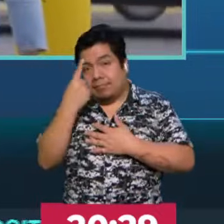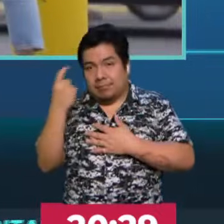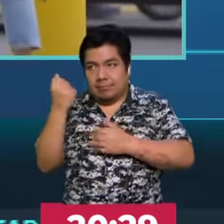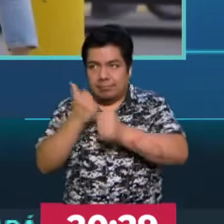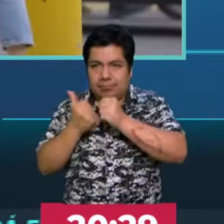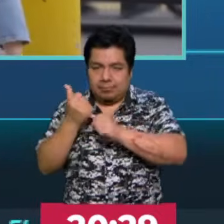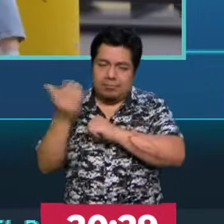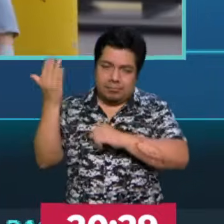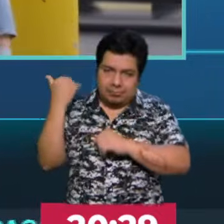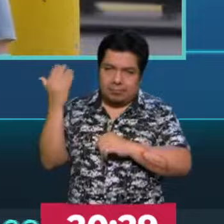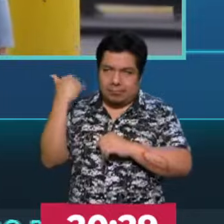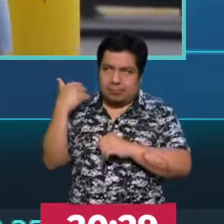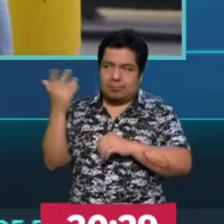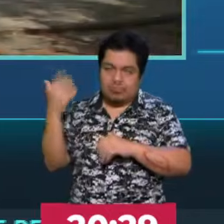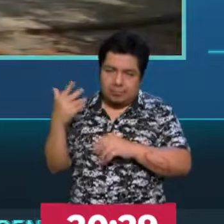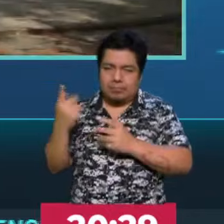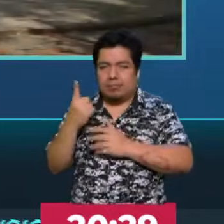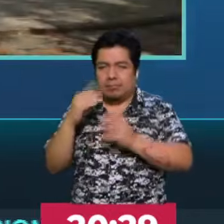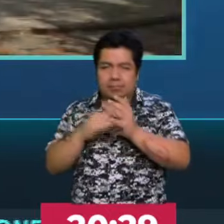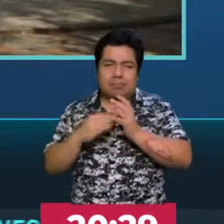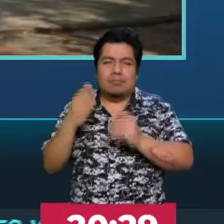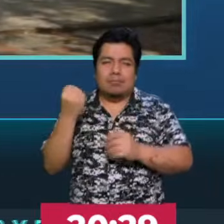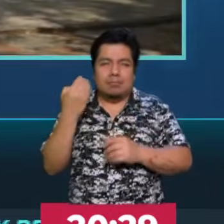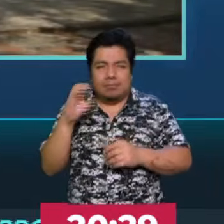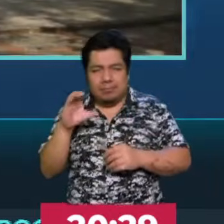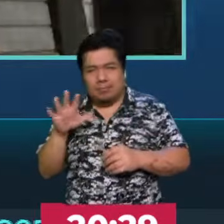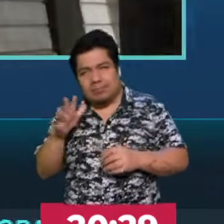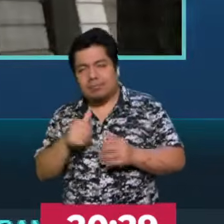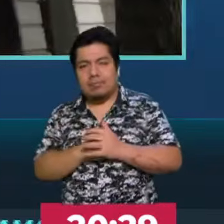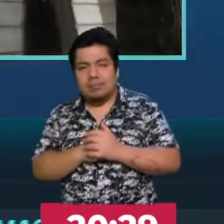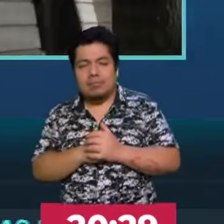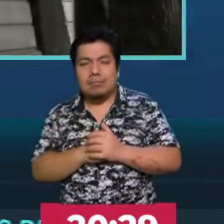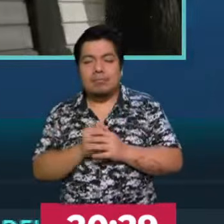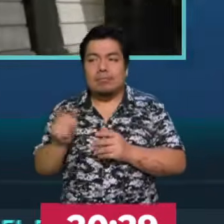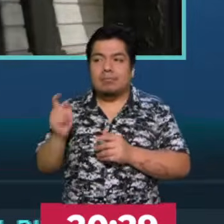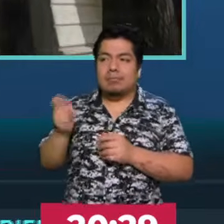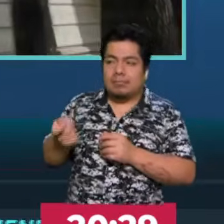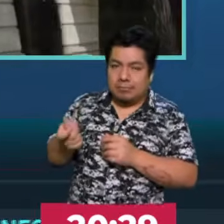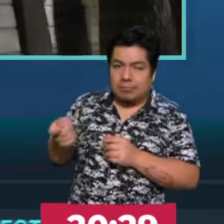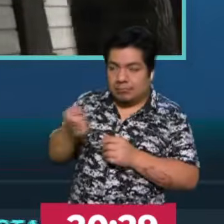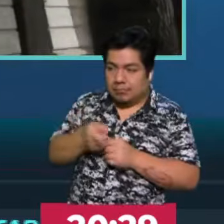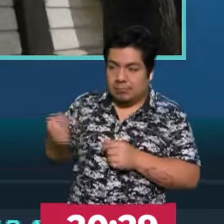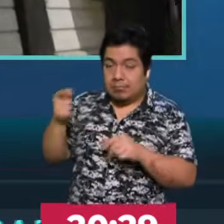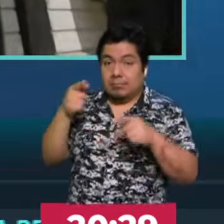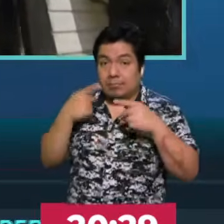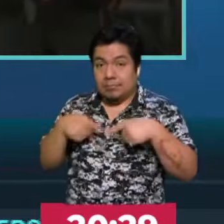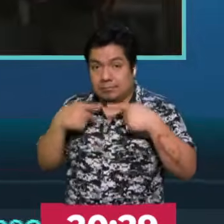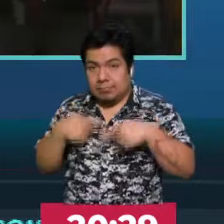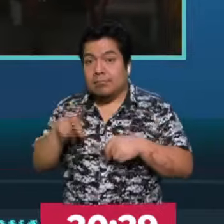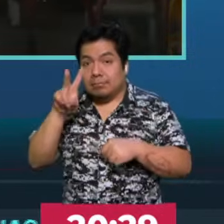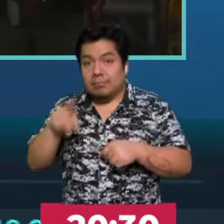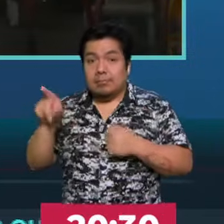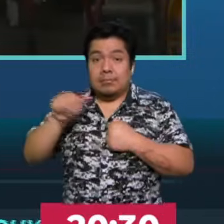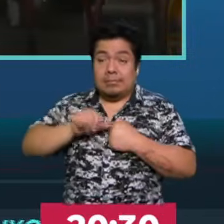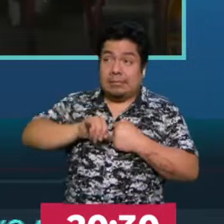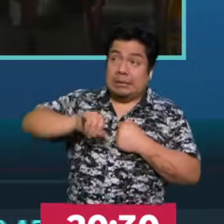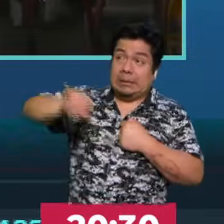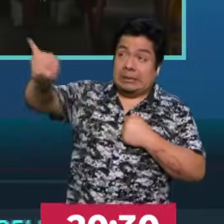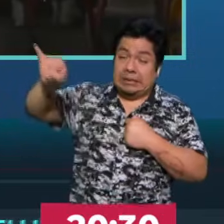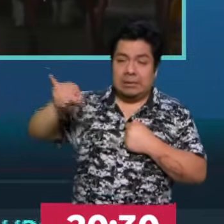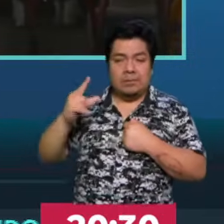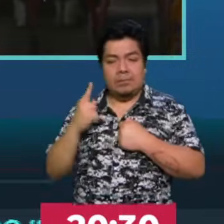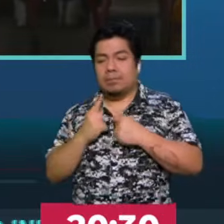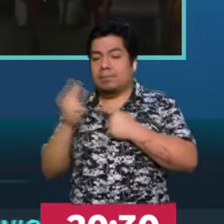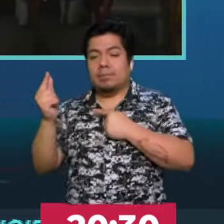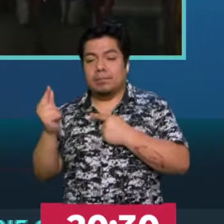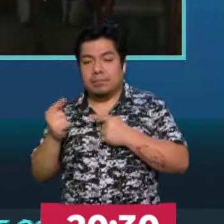del siglo pasado, ya habla uno del siglo pasado, nanita, pero es cómo la población realmente se fue a la periferia, y ese es el